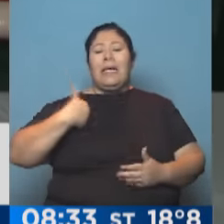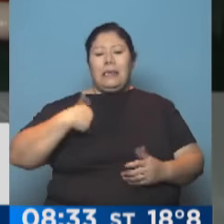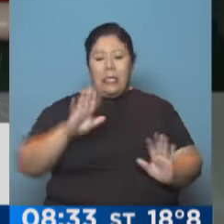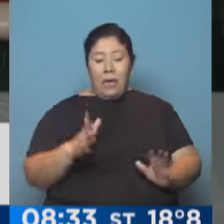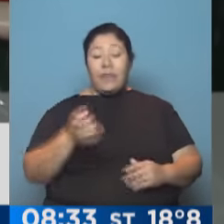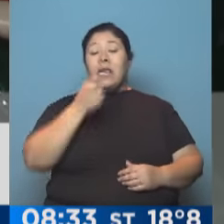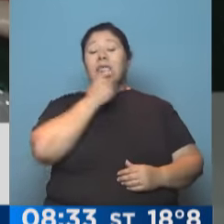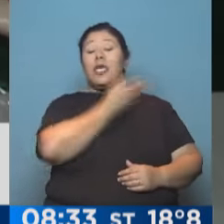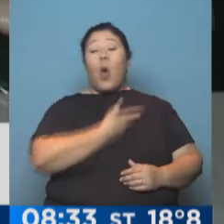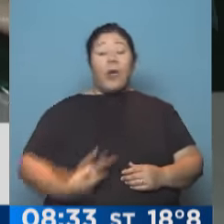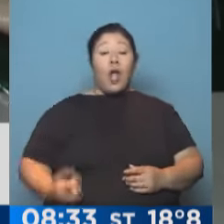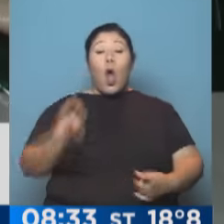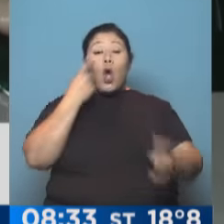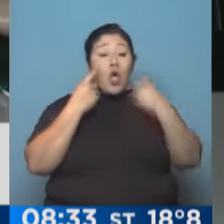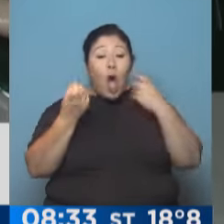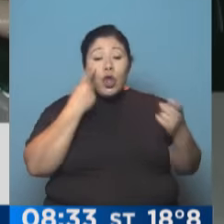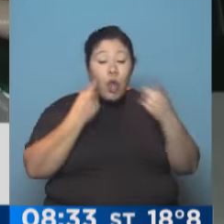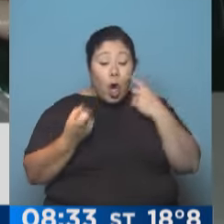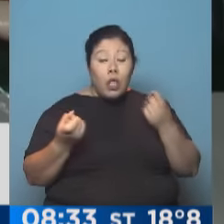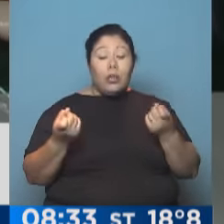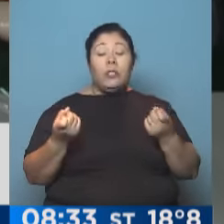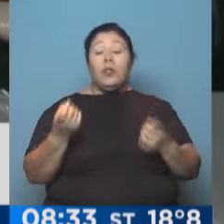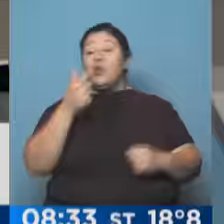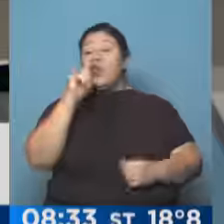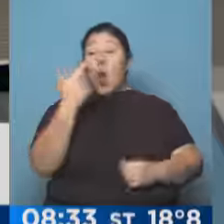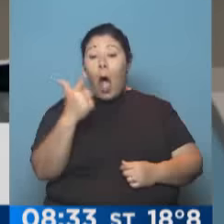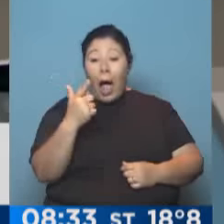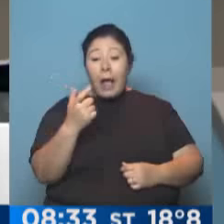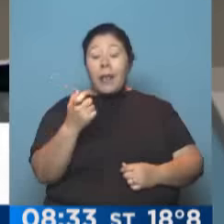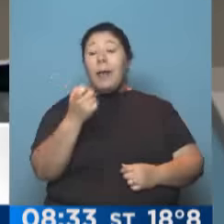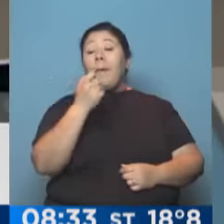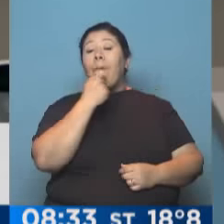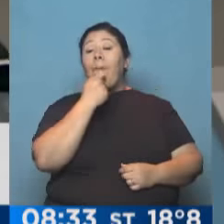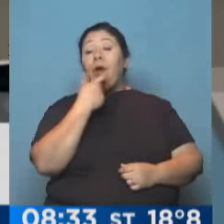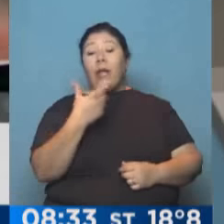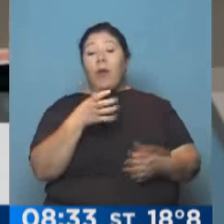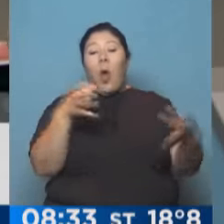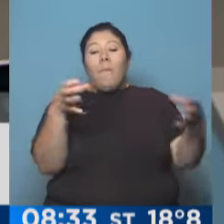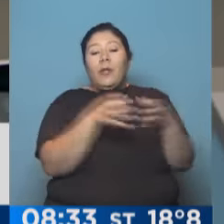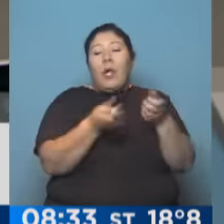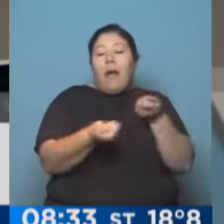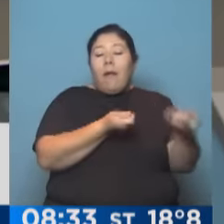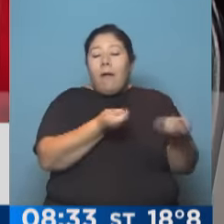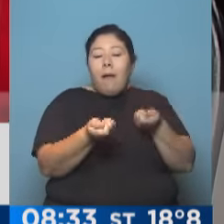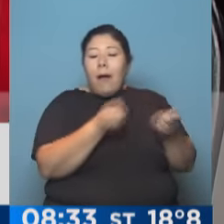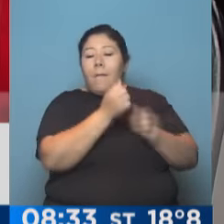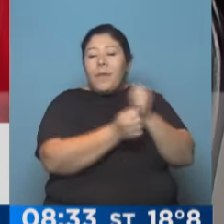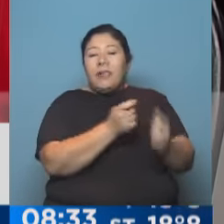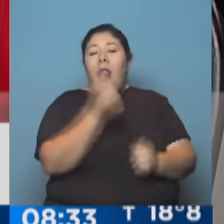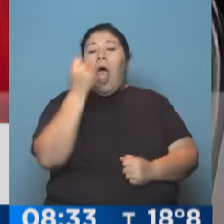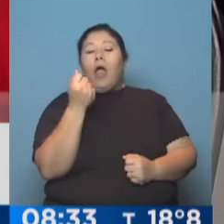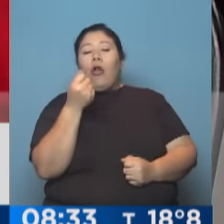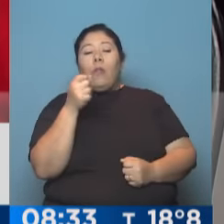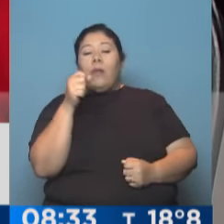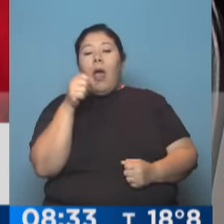no hubiera un control muy estricto del gobierno sería poner en mano de estos especuladores la economía completa Raúl cuando se